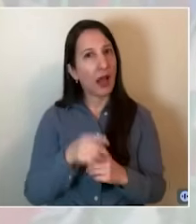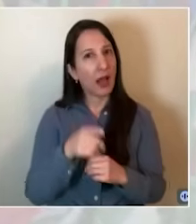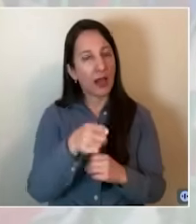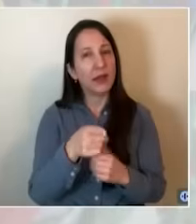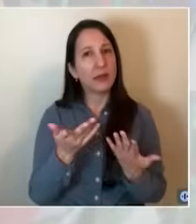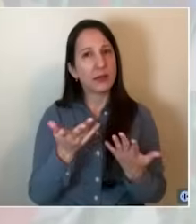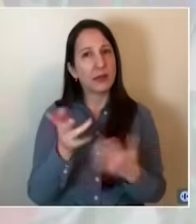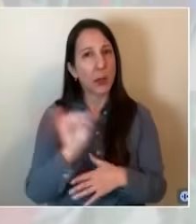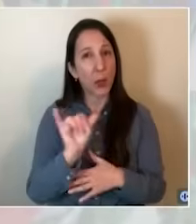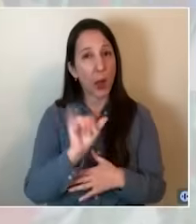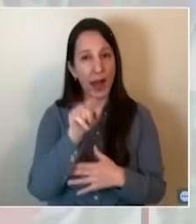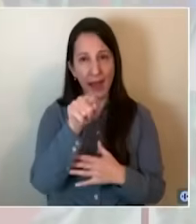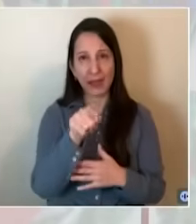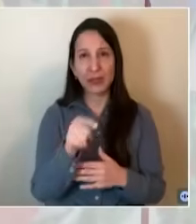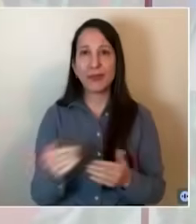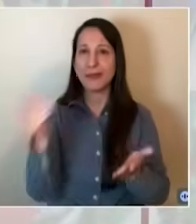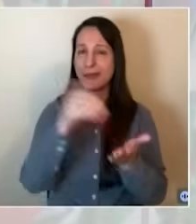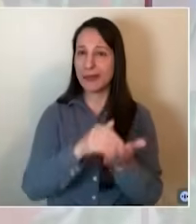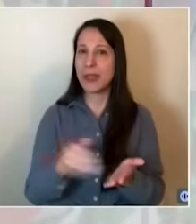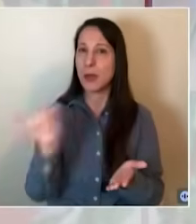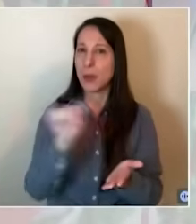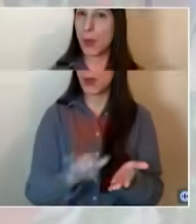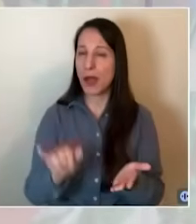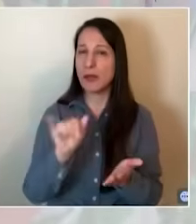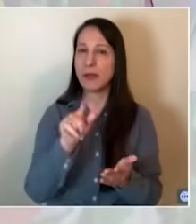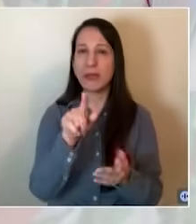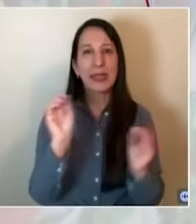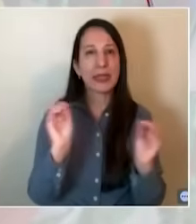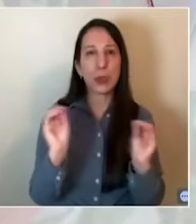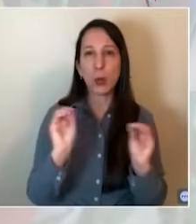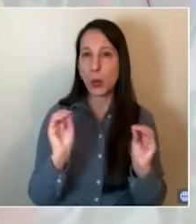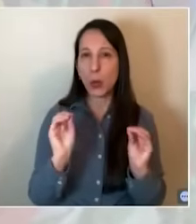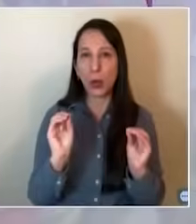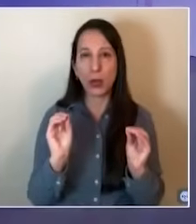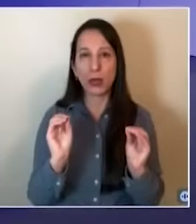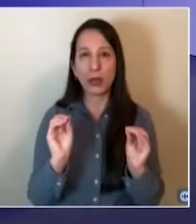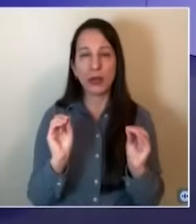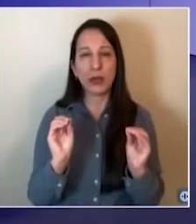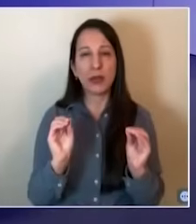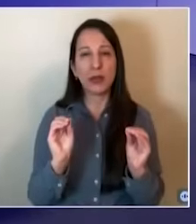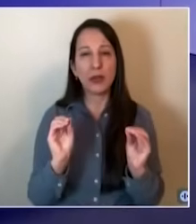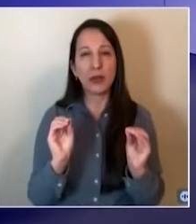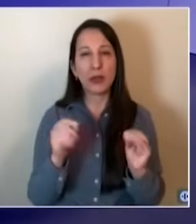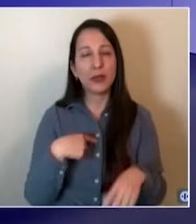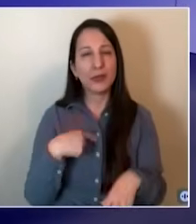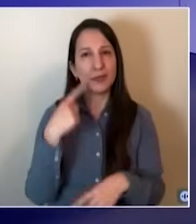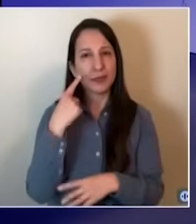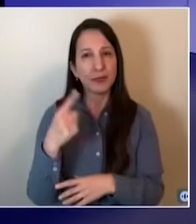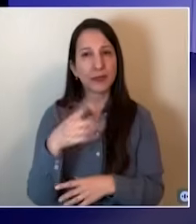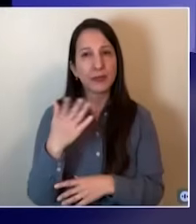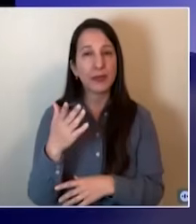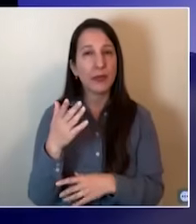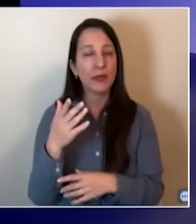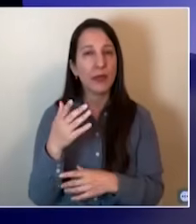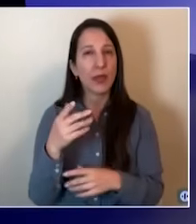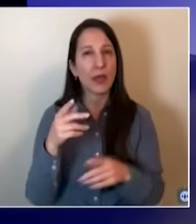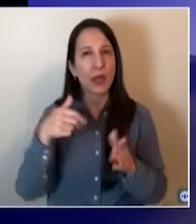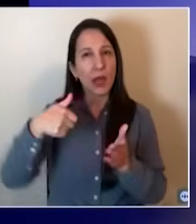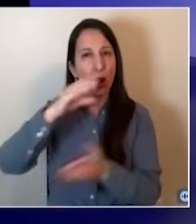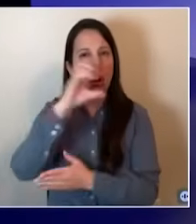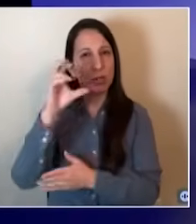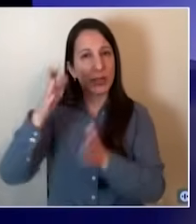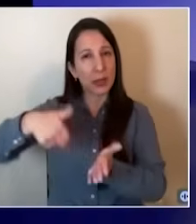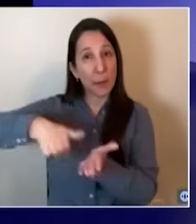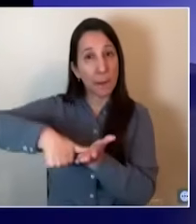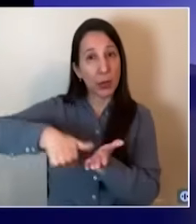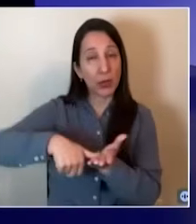se repite en el de ninguno, ¿verdad? Escuchaba que la intención de voto, las personas sí